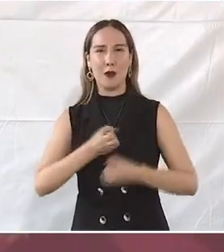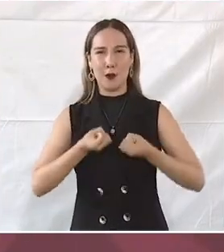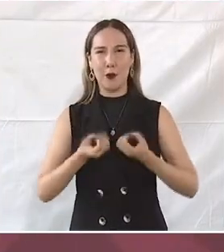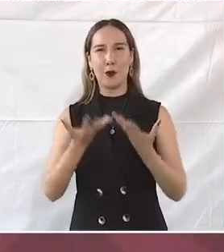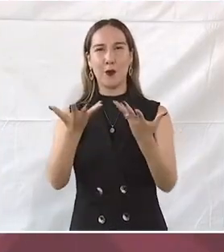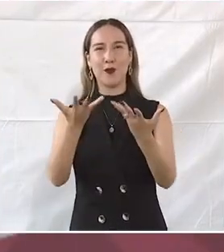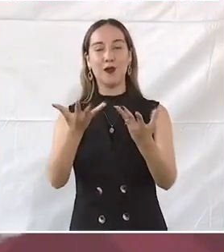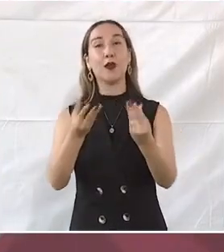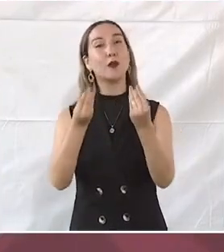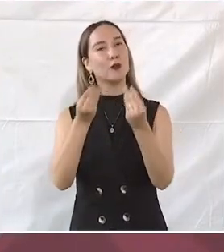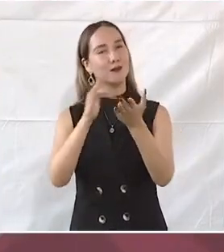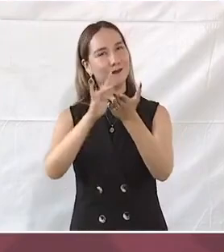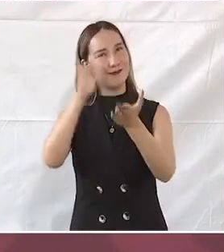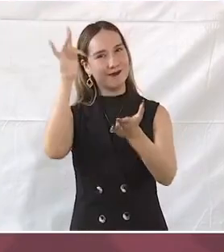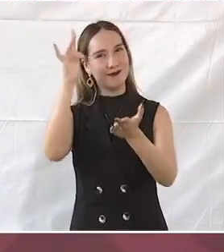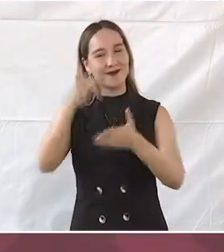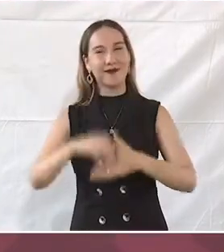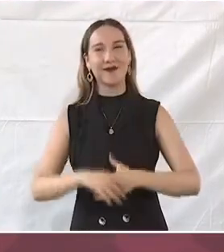Gracias.